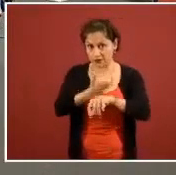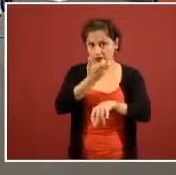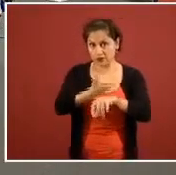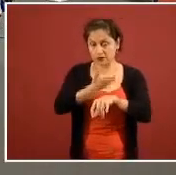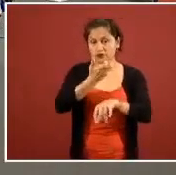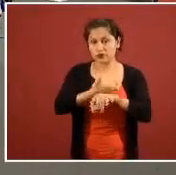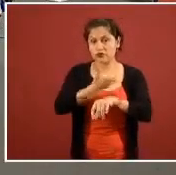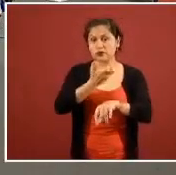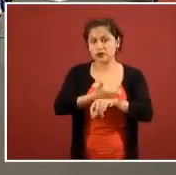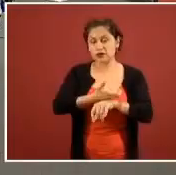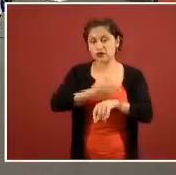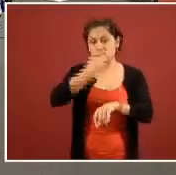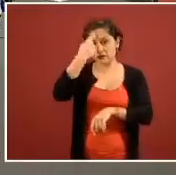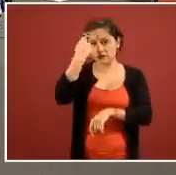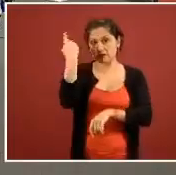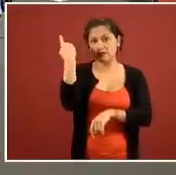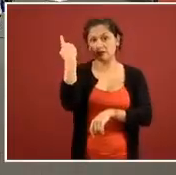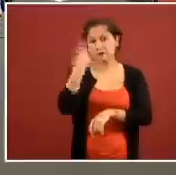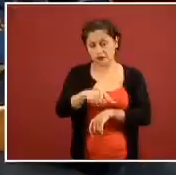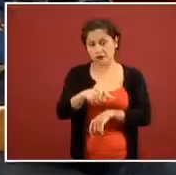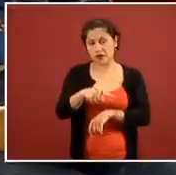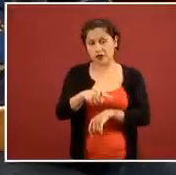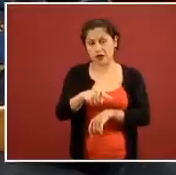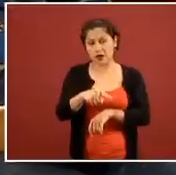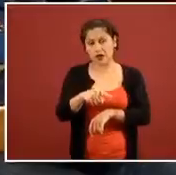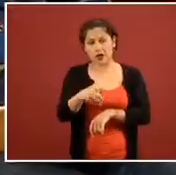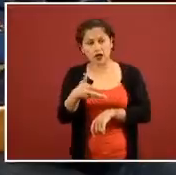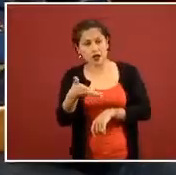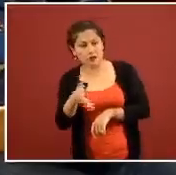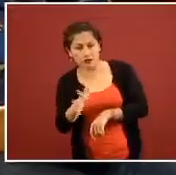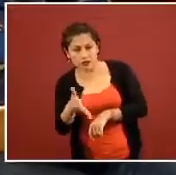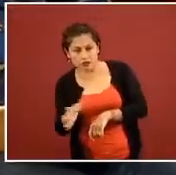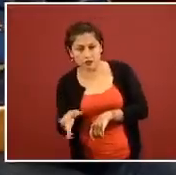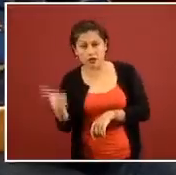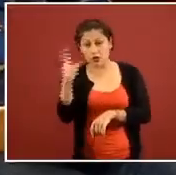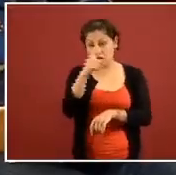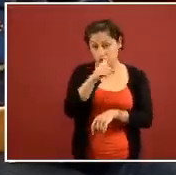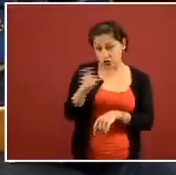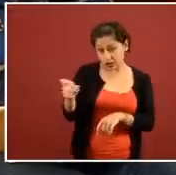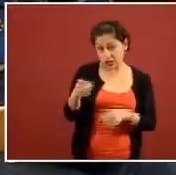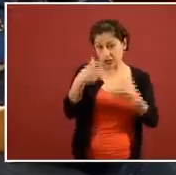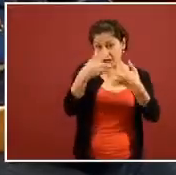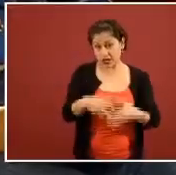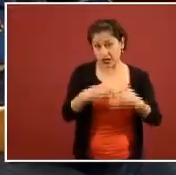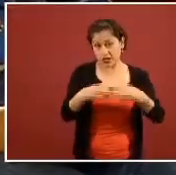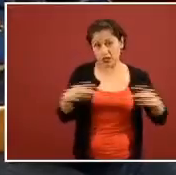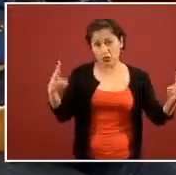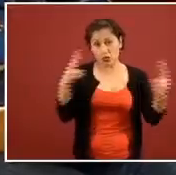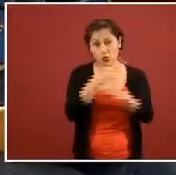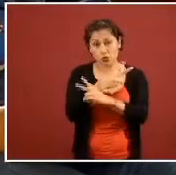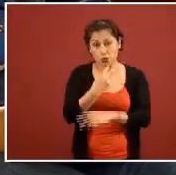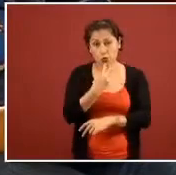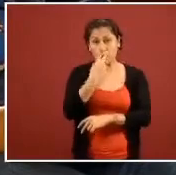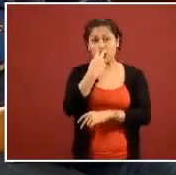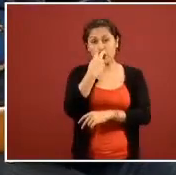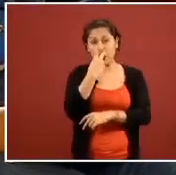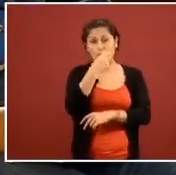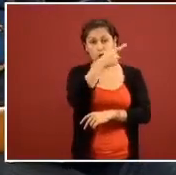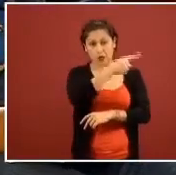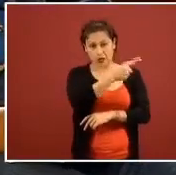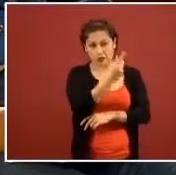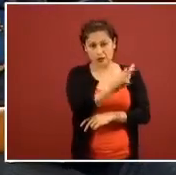la venta de un centenar, si no me equivoco, ventiladores. Saber cuál fue la respuesta que le dio y